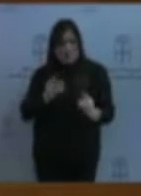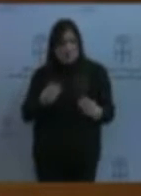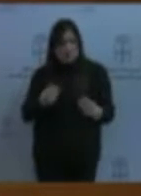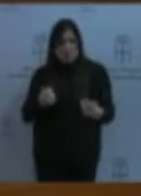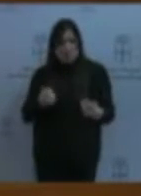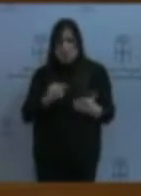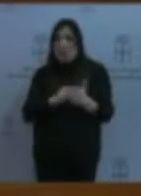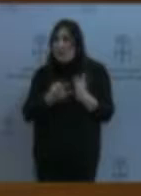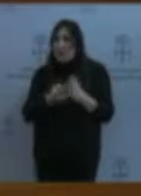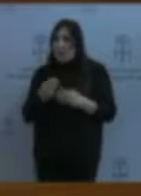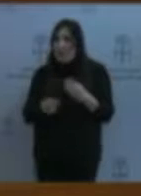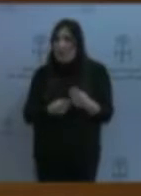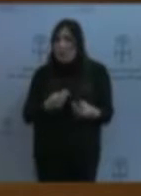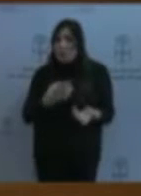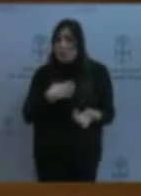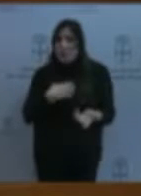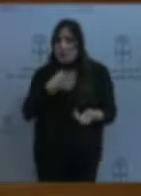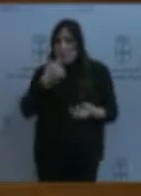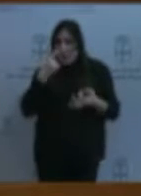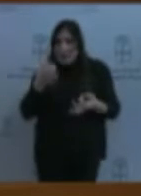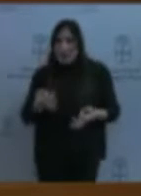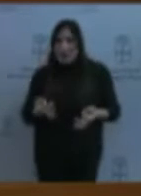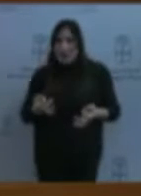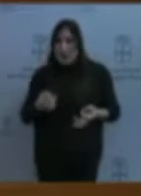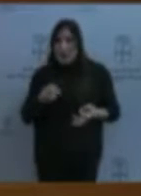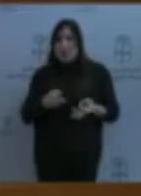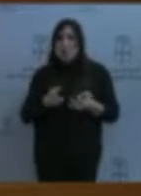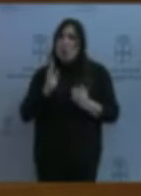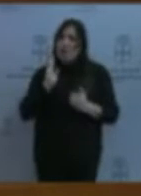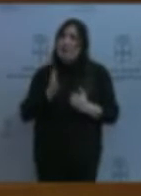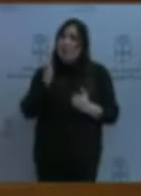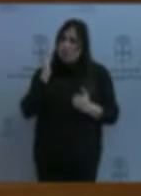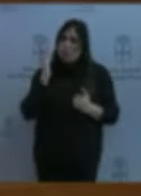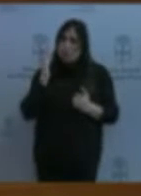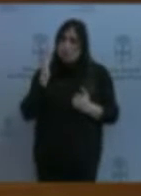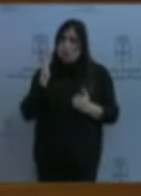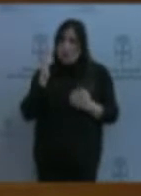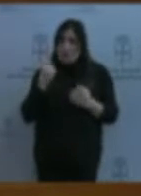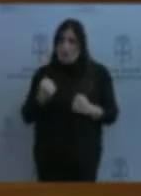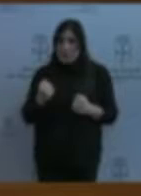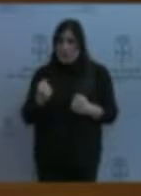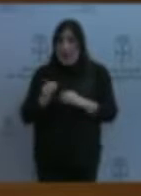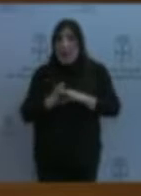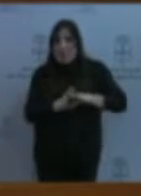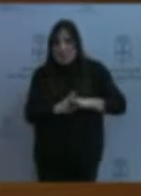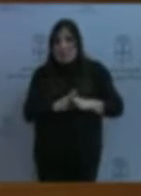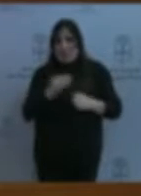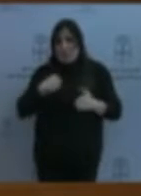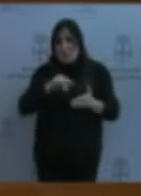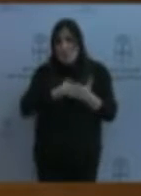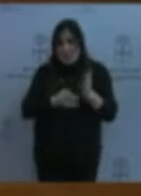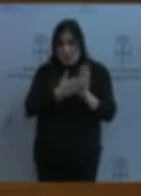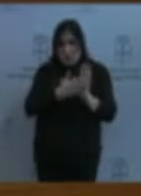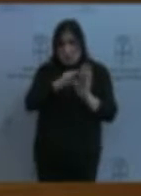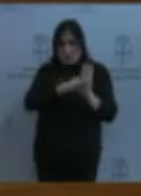están provocando daños que van más allá de lo que el proyecto recoge. Se resuelve y se hace una